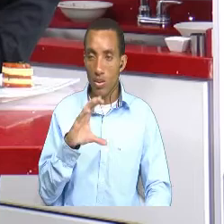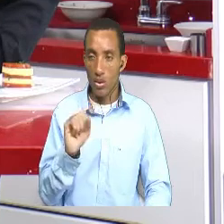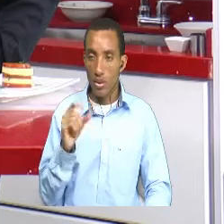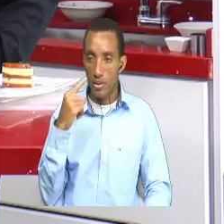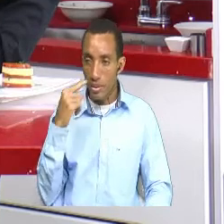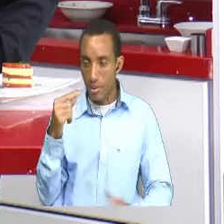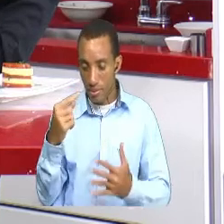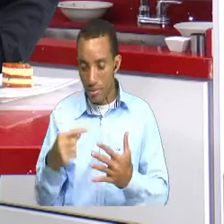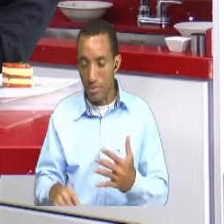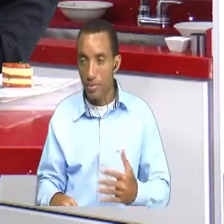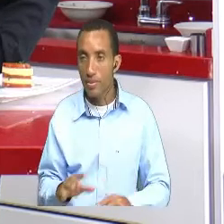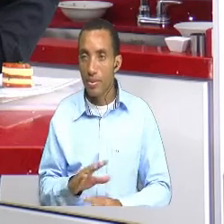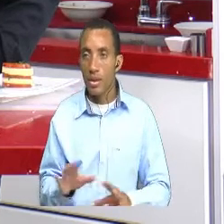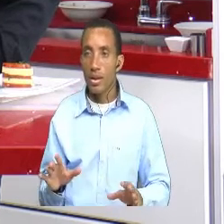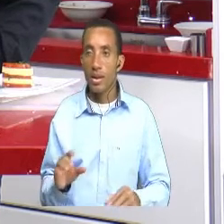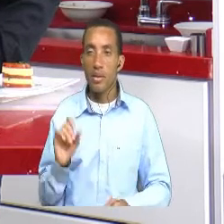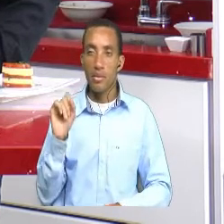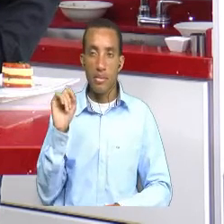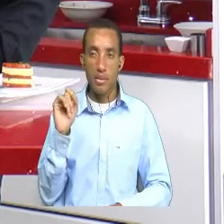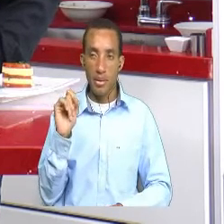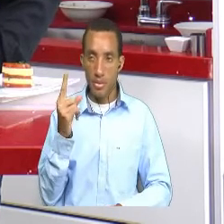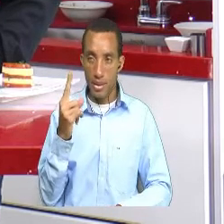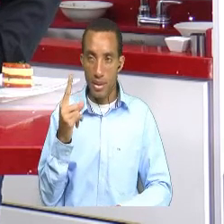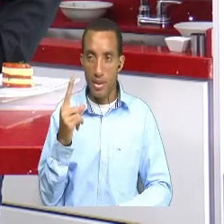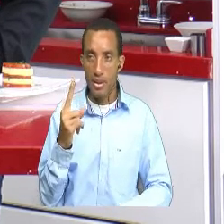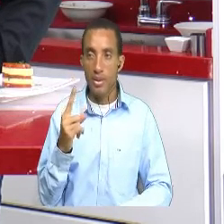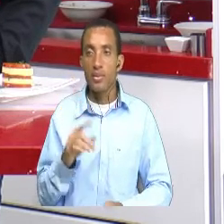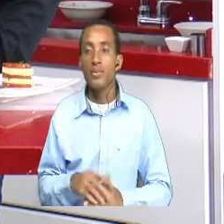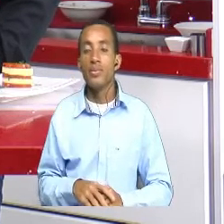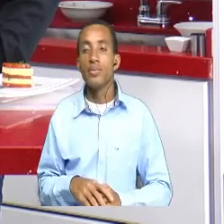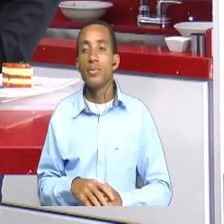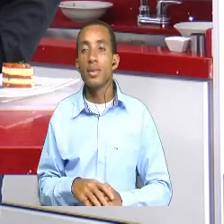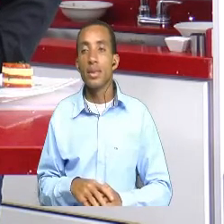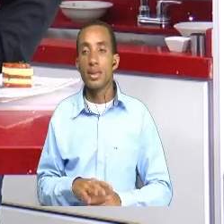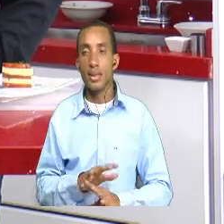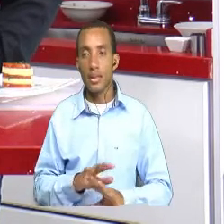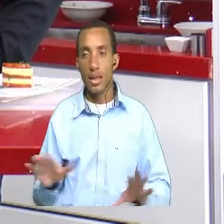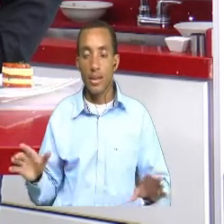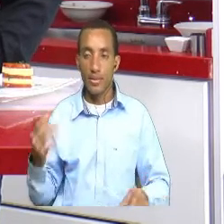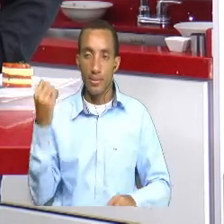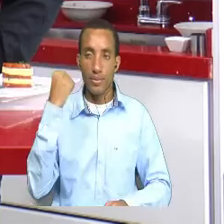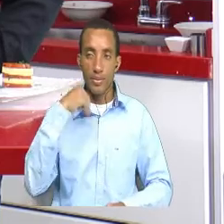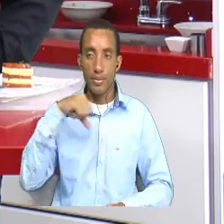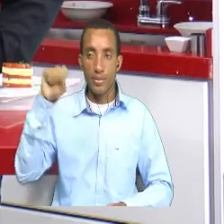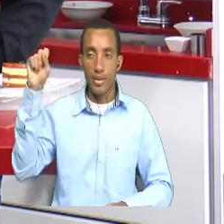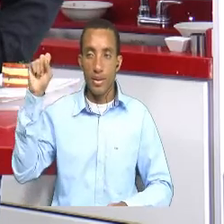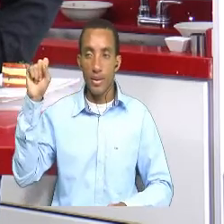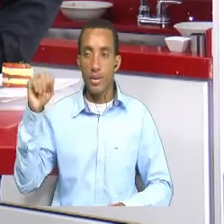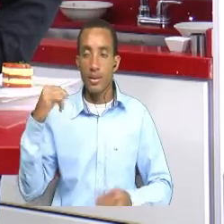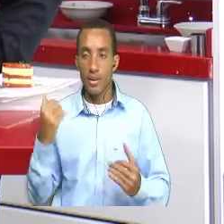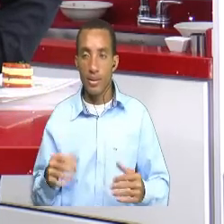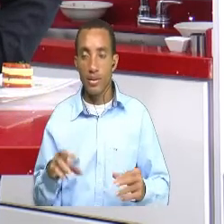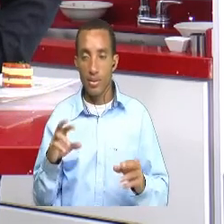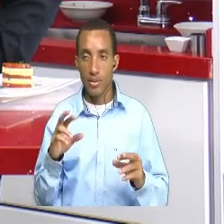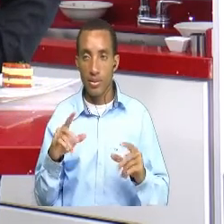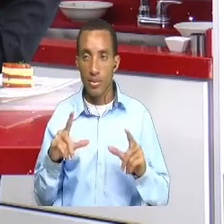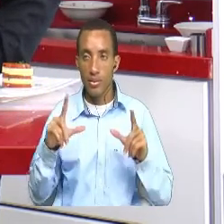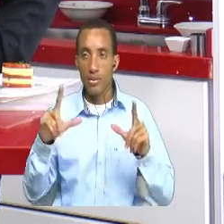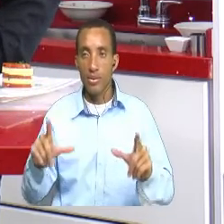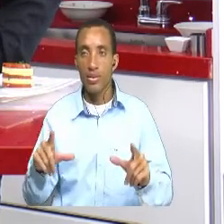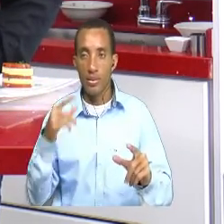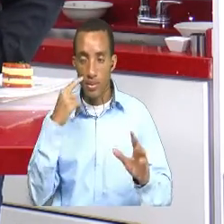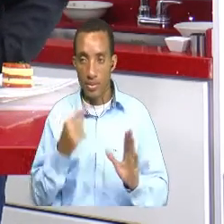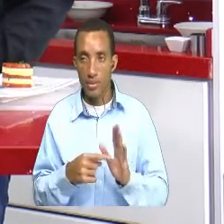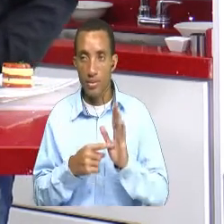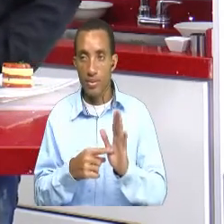requisitos sencillamente la primera persona que lo haga quedará siendo la ganadora de este premio el día de hoy que entregamos a nombre de mi ser para